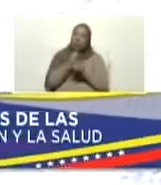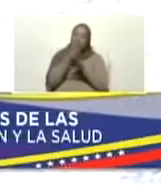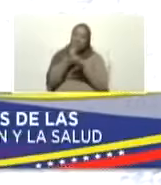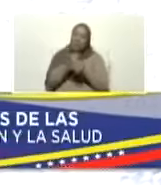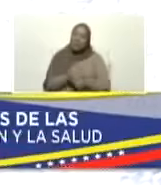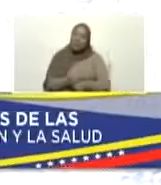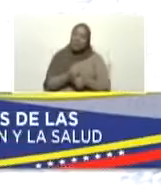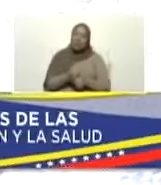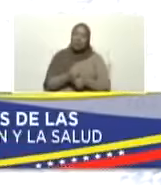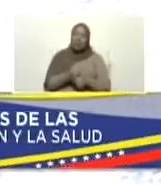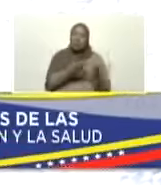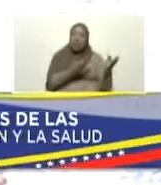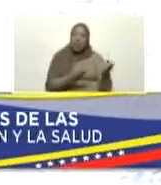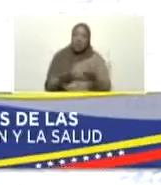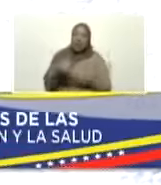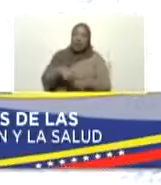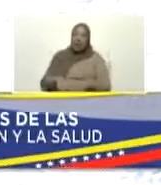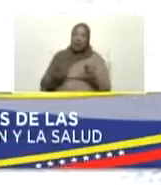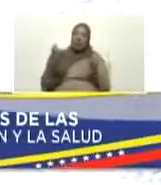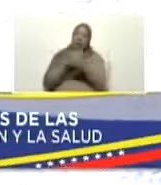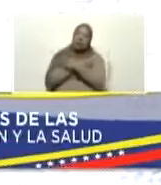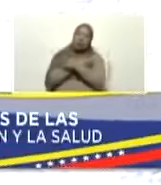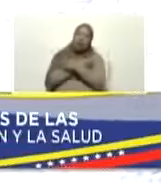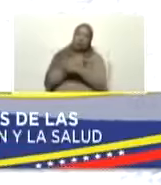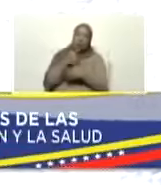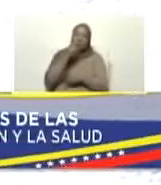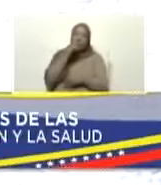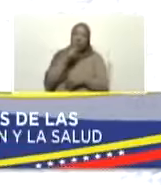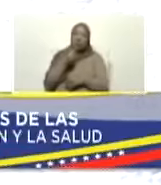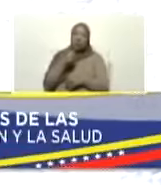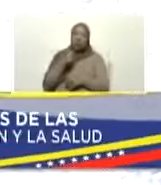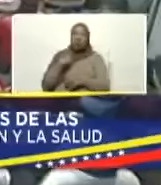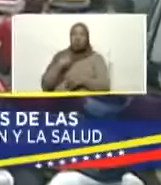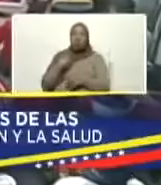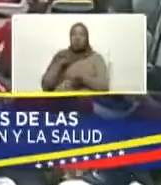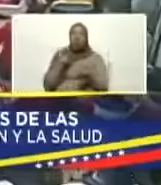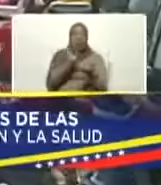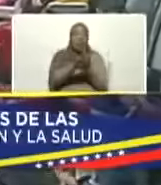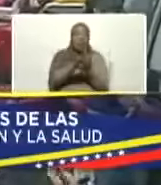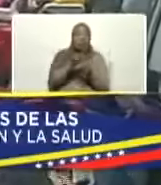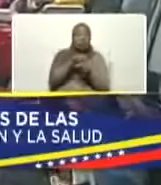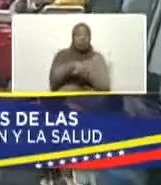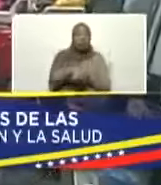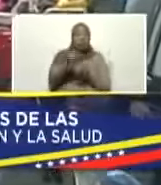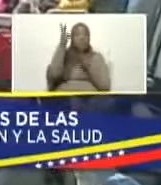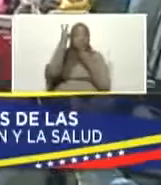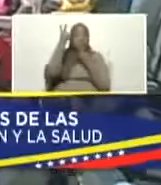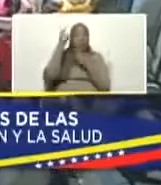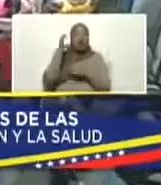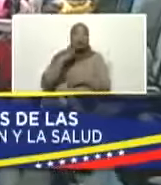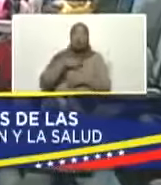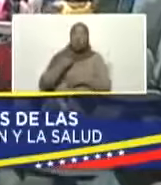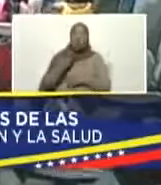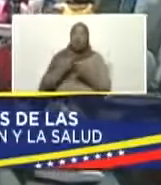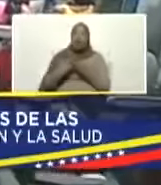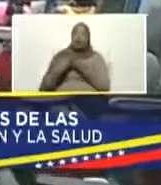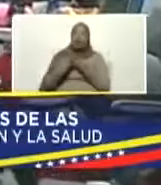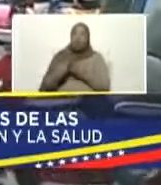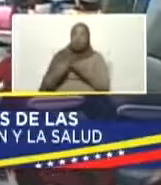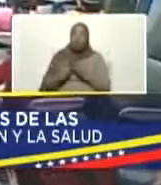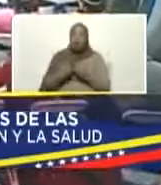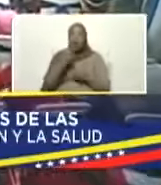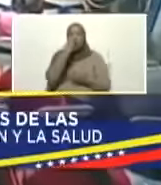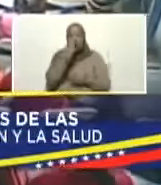me abrieron las puertas este año. Correcto. Que no me discriminaron por ser guarao. Y les invito a mis hermanos guaraos que sigan estudiando,